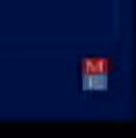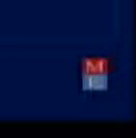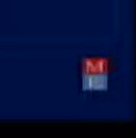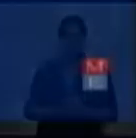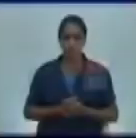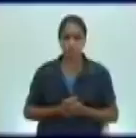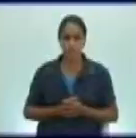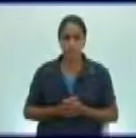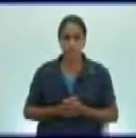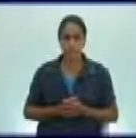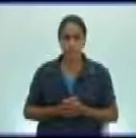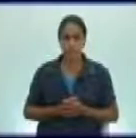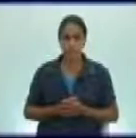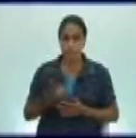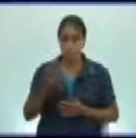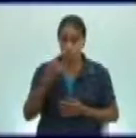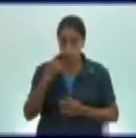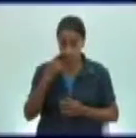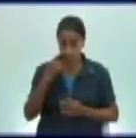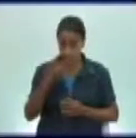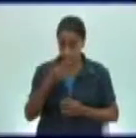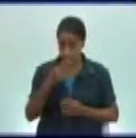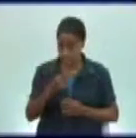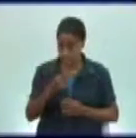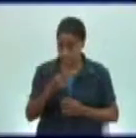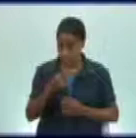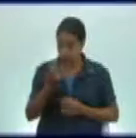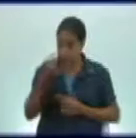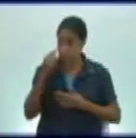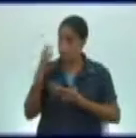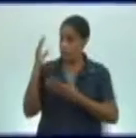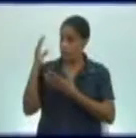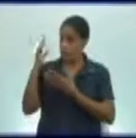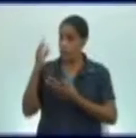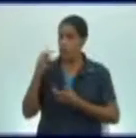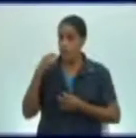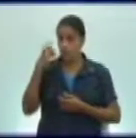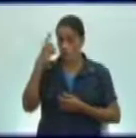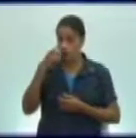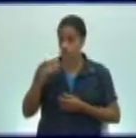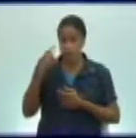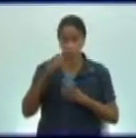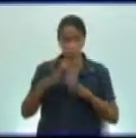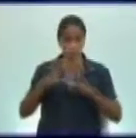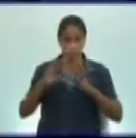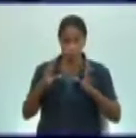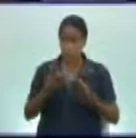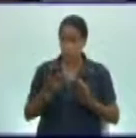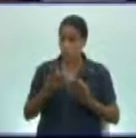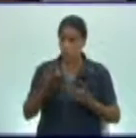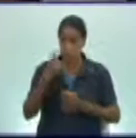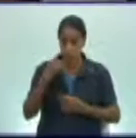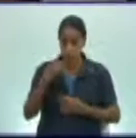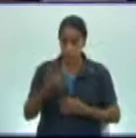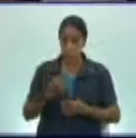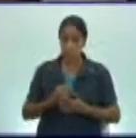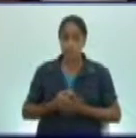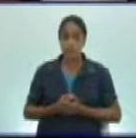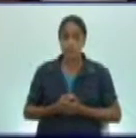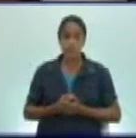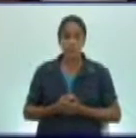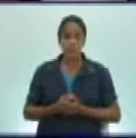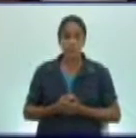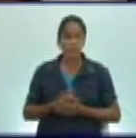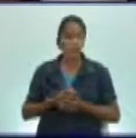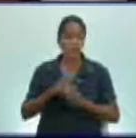Bien, aquí hemos terminado de realizar las características generales. Hemos visto cómo en el transcurso